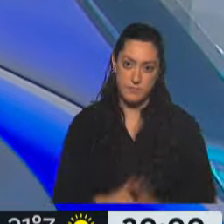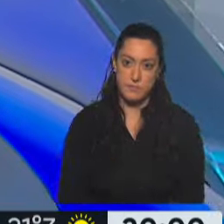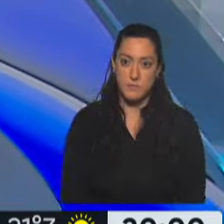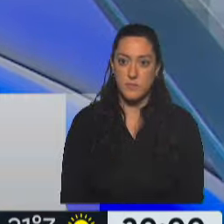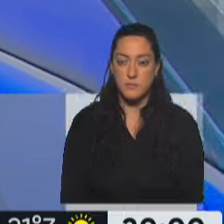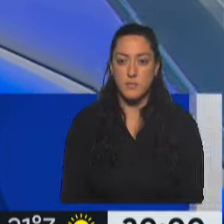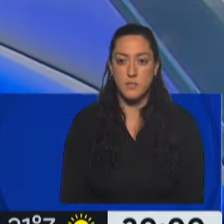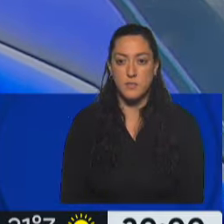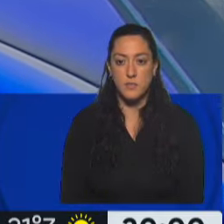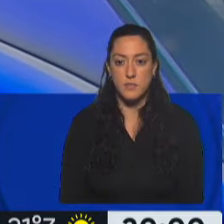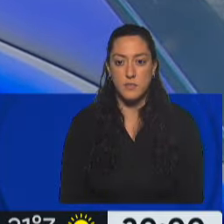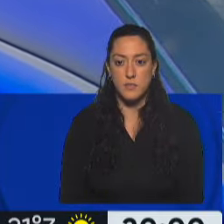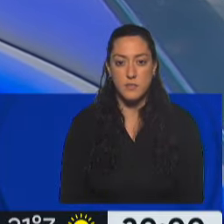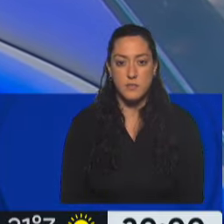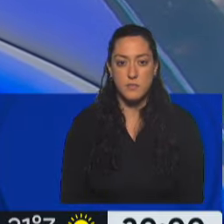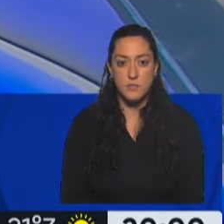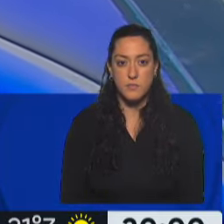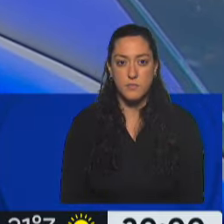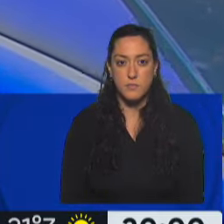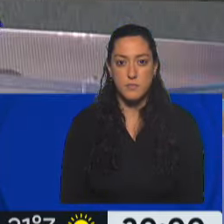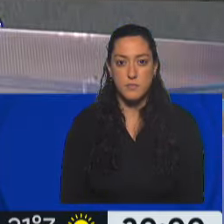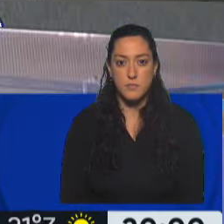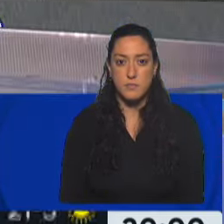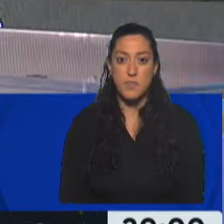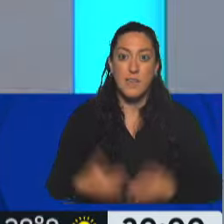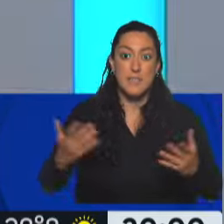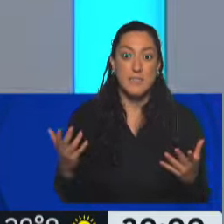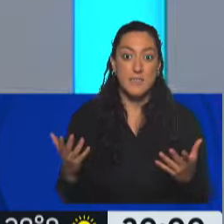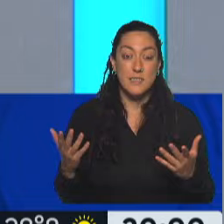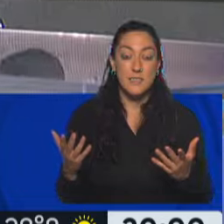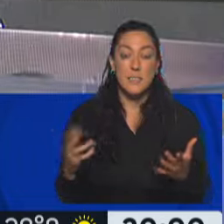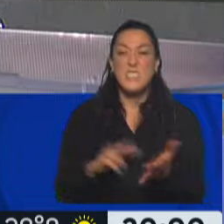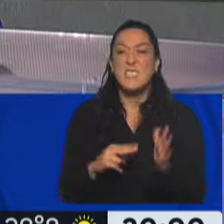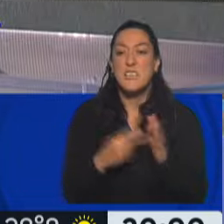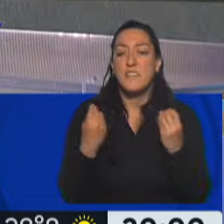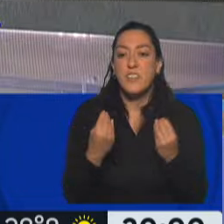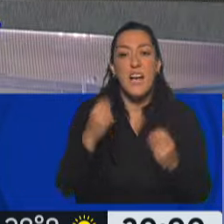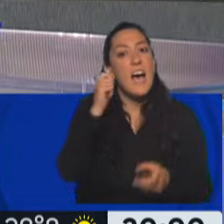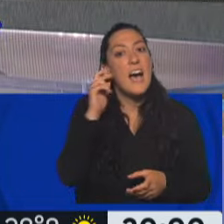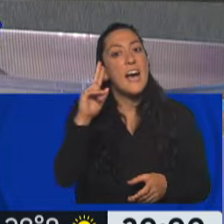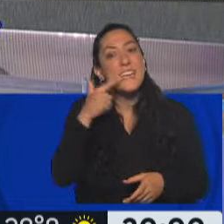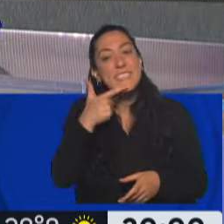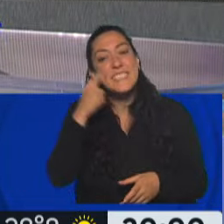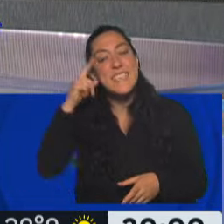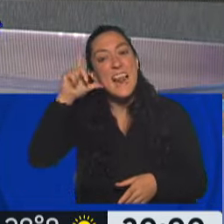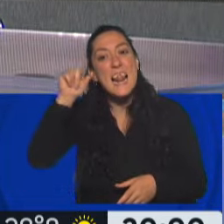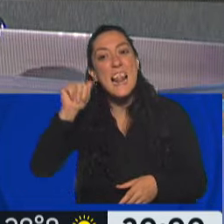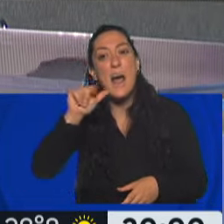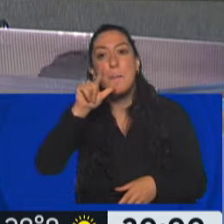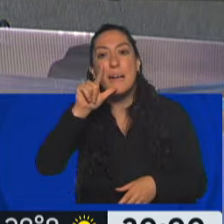Con la boca abierta que dejaste. A mí me dejó en un adado. Los que son... Significa que Griselda, según esta mirada,